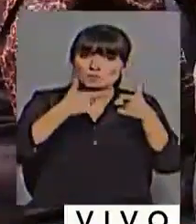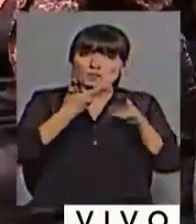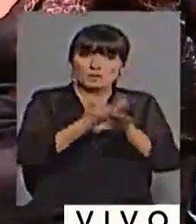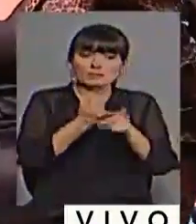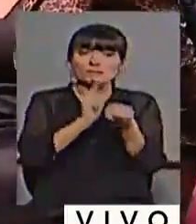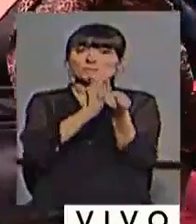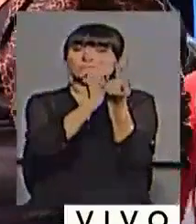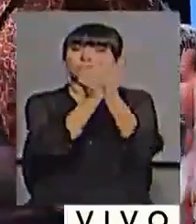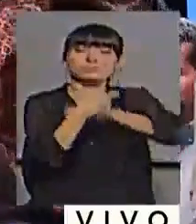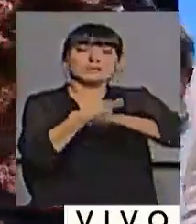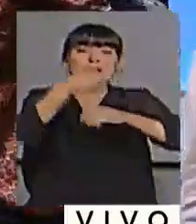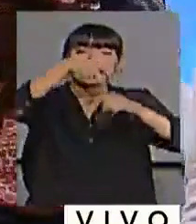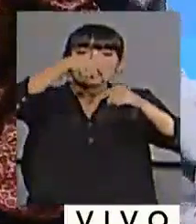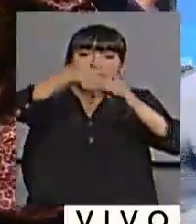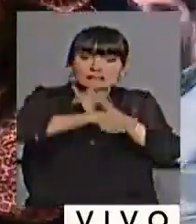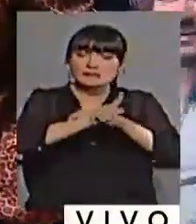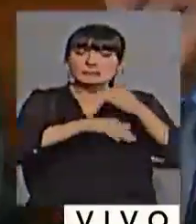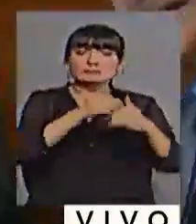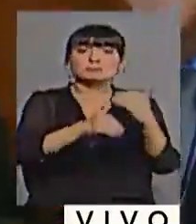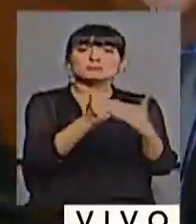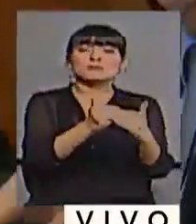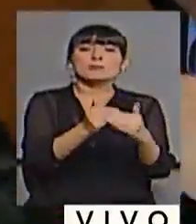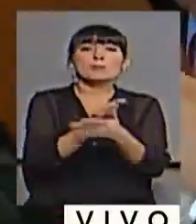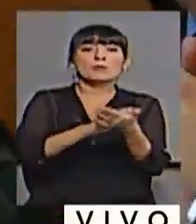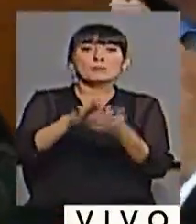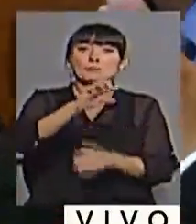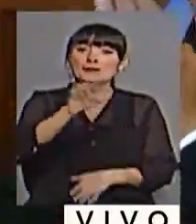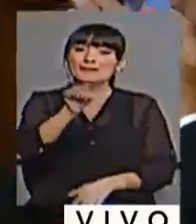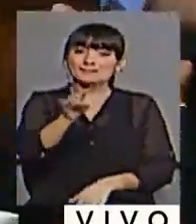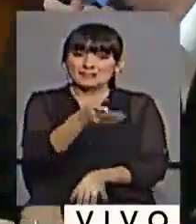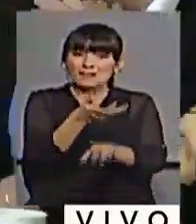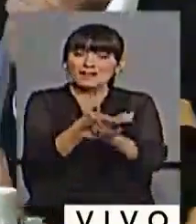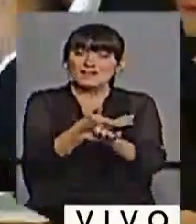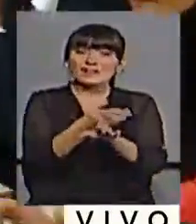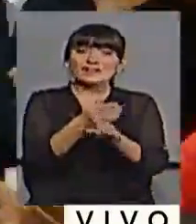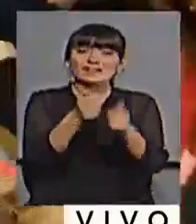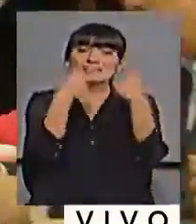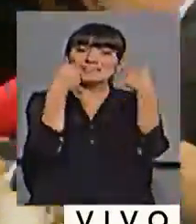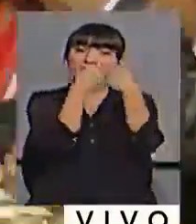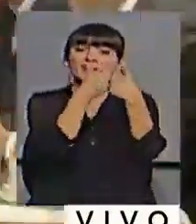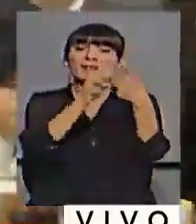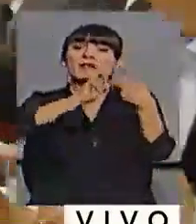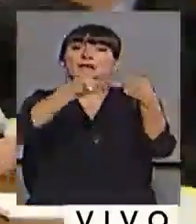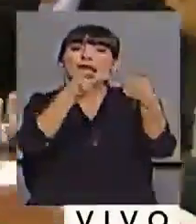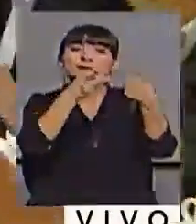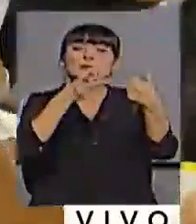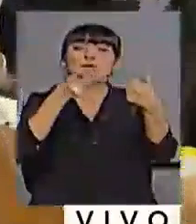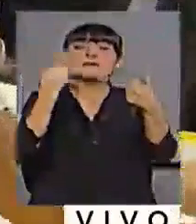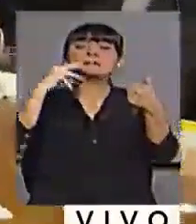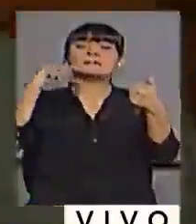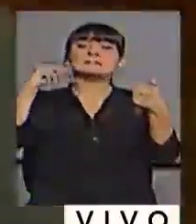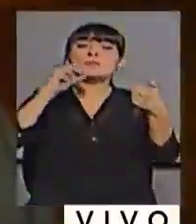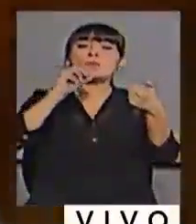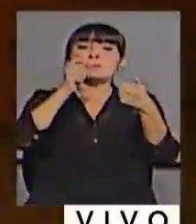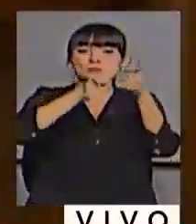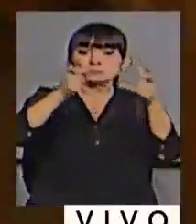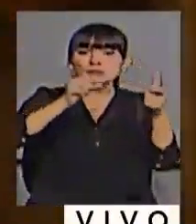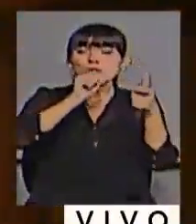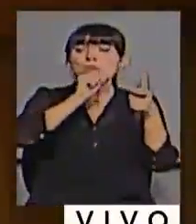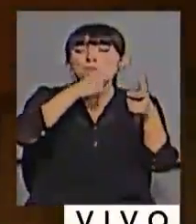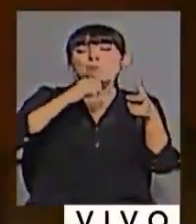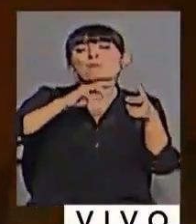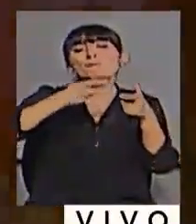interno. Cambio generacional, en el Partido Socialista hemos visto un cambio generacional en la dirección del partido. Lo mismo hemos realizado en el PP. En el PP hay